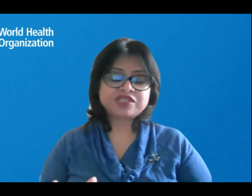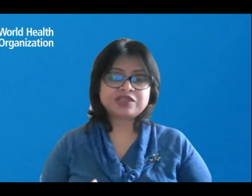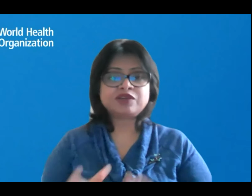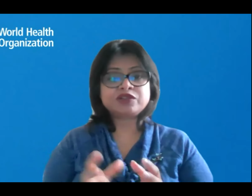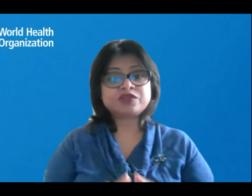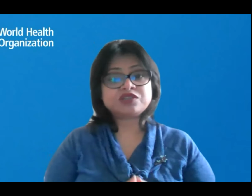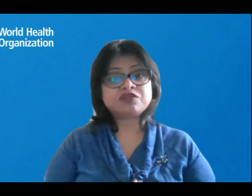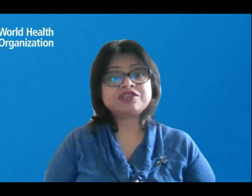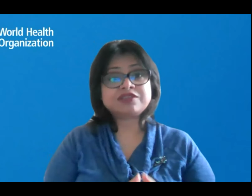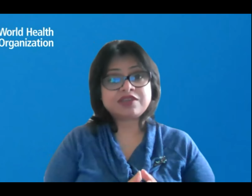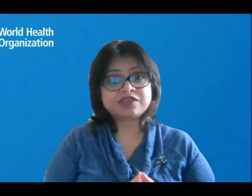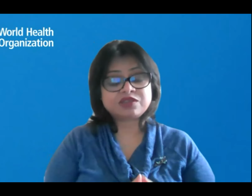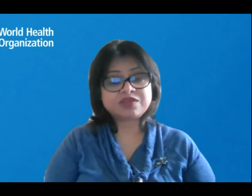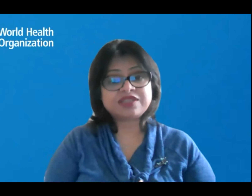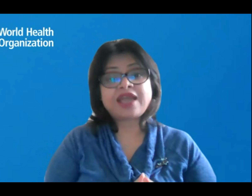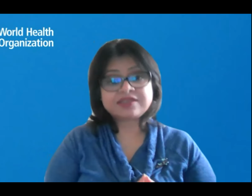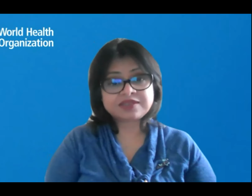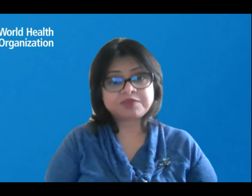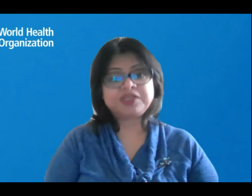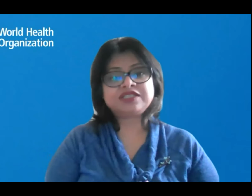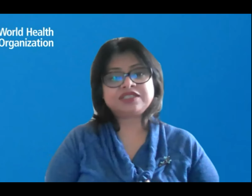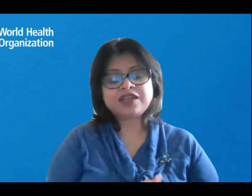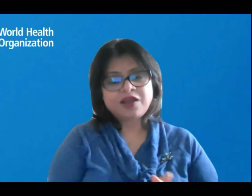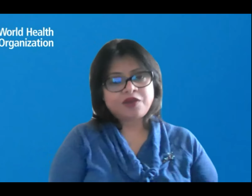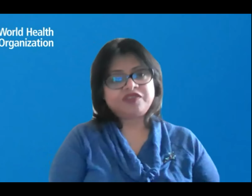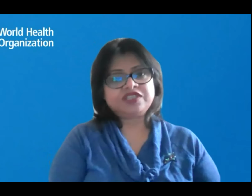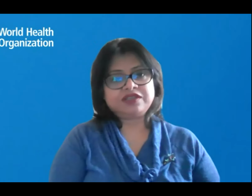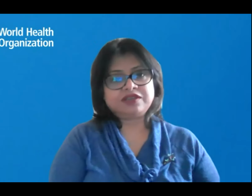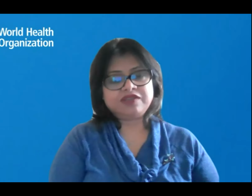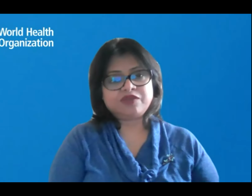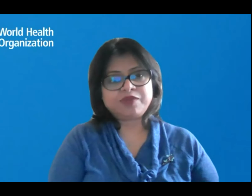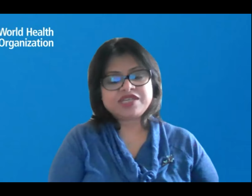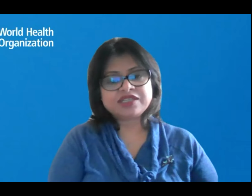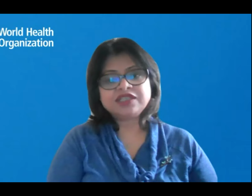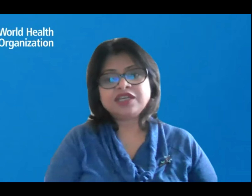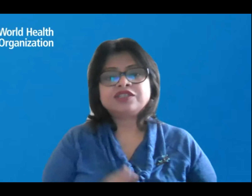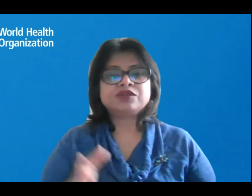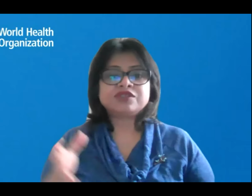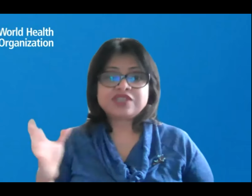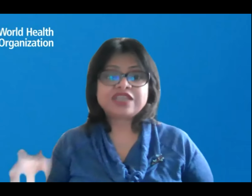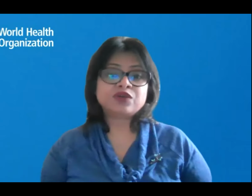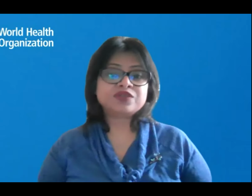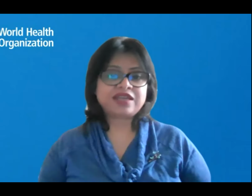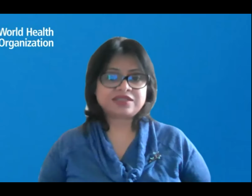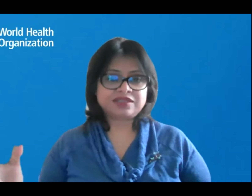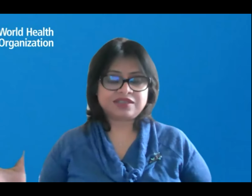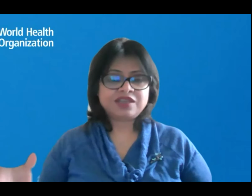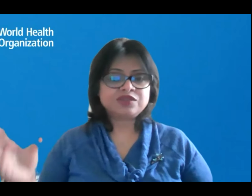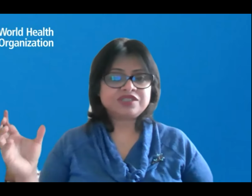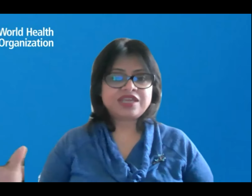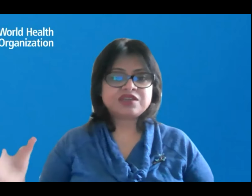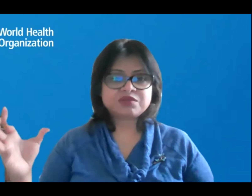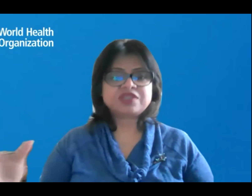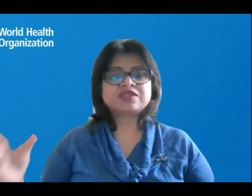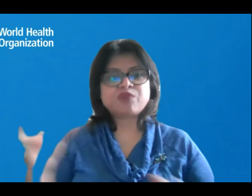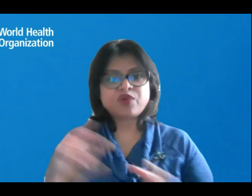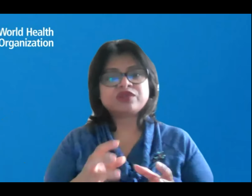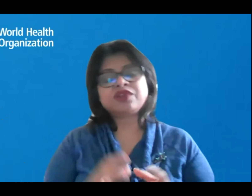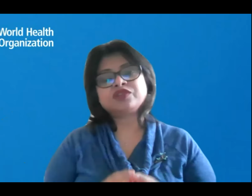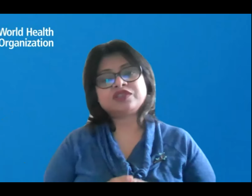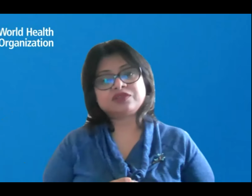para asegurarnos no solo que haya generación de información, pero también accesibilidad a esta información para poder